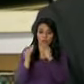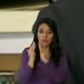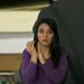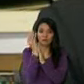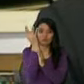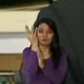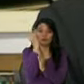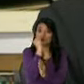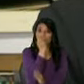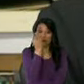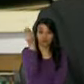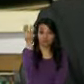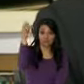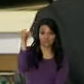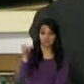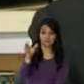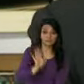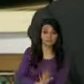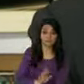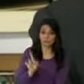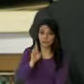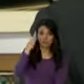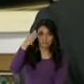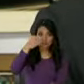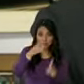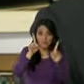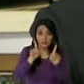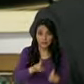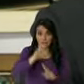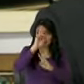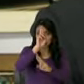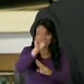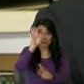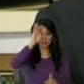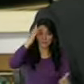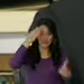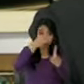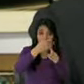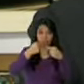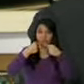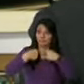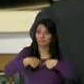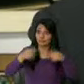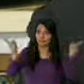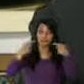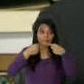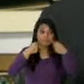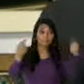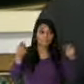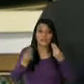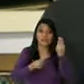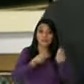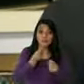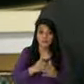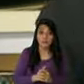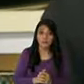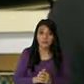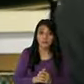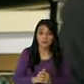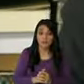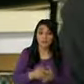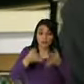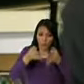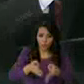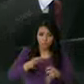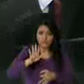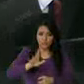razón. Y esa es la misión que se tiene que respetar. Este comunicado no dice ni nada más, ni nada menos, que el cumplimiento de los deberes de